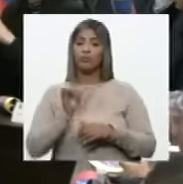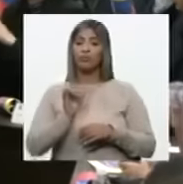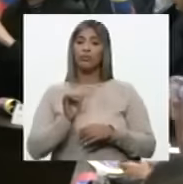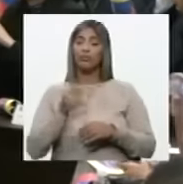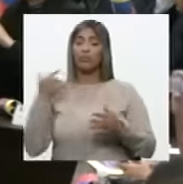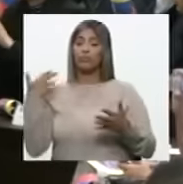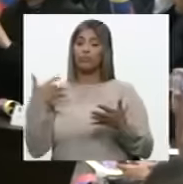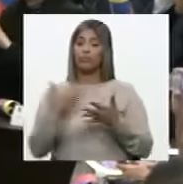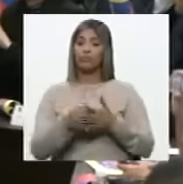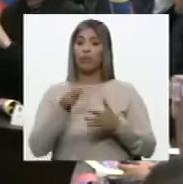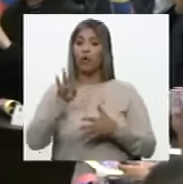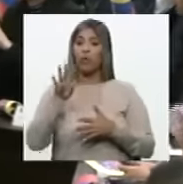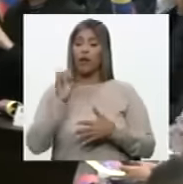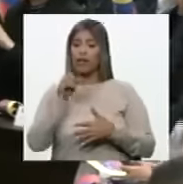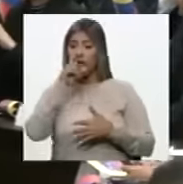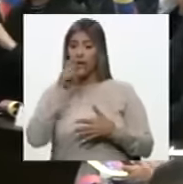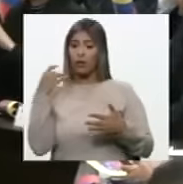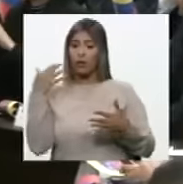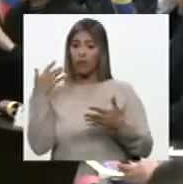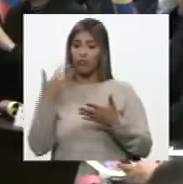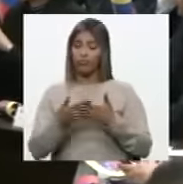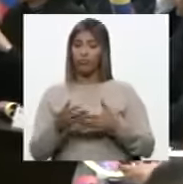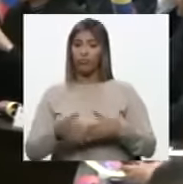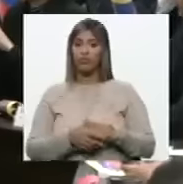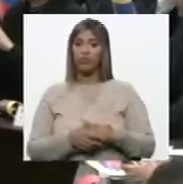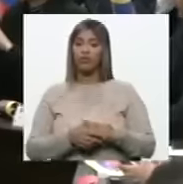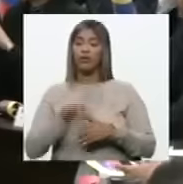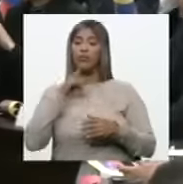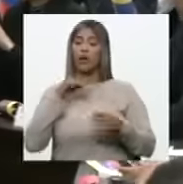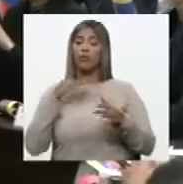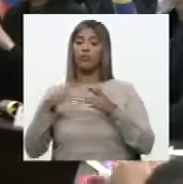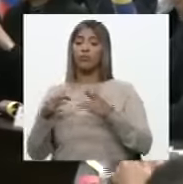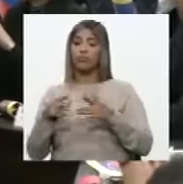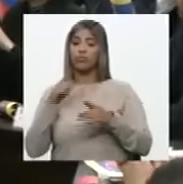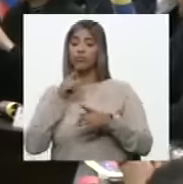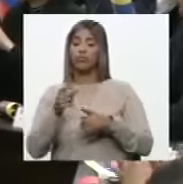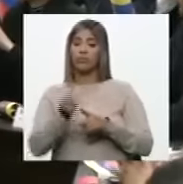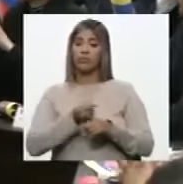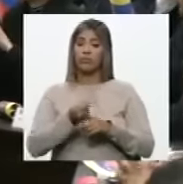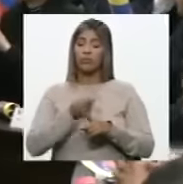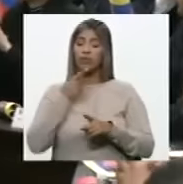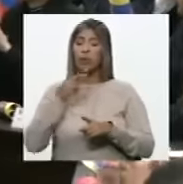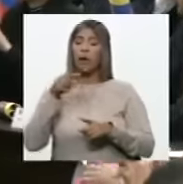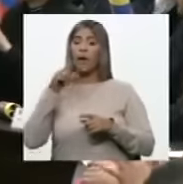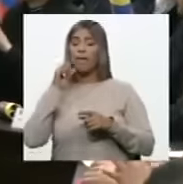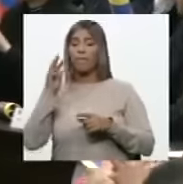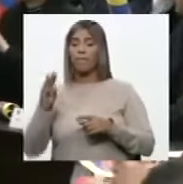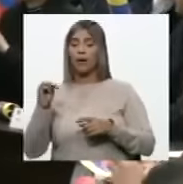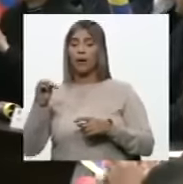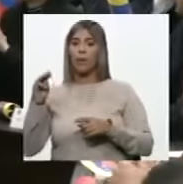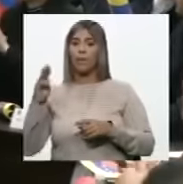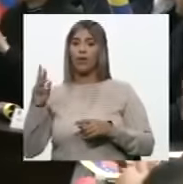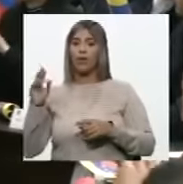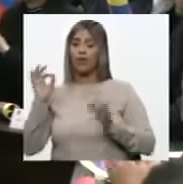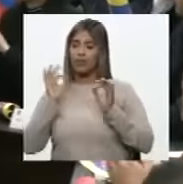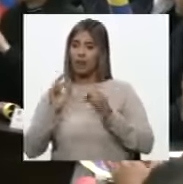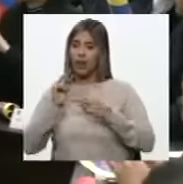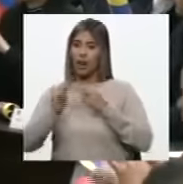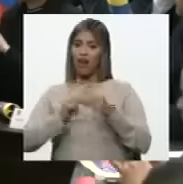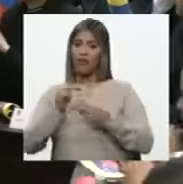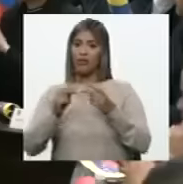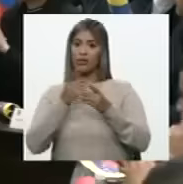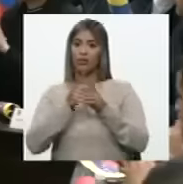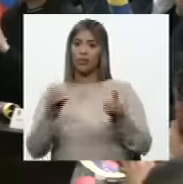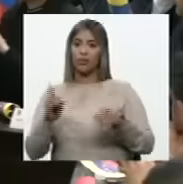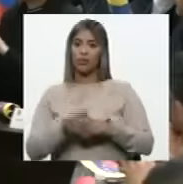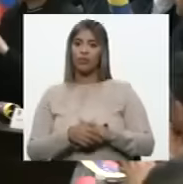lo que se produjo durante 40 años después de que combatimos y derrocamos a Pérez Jiménez, fue una verdadera revolución